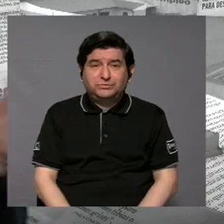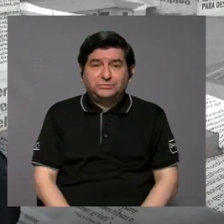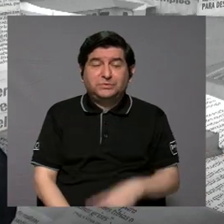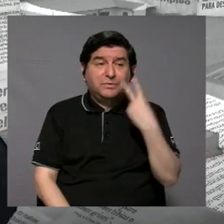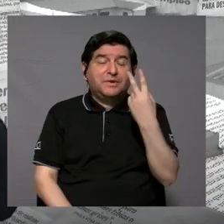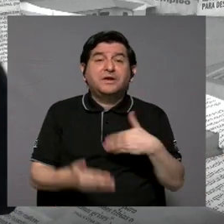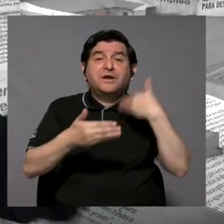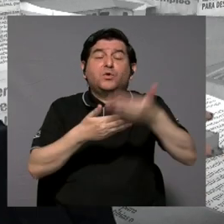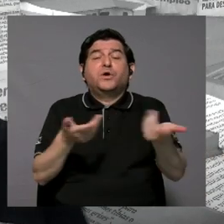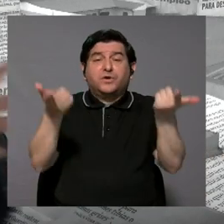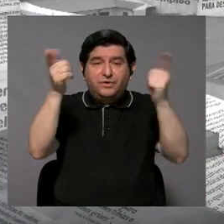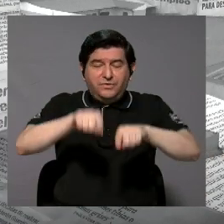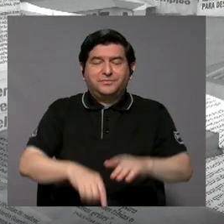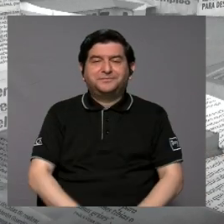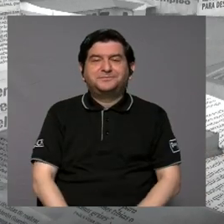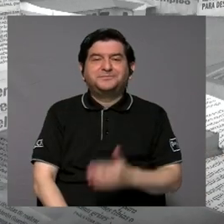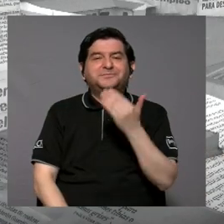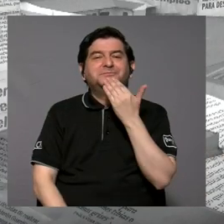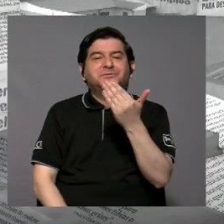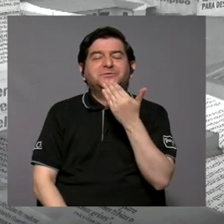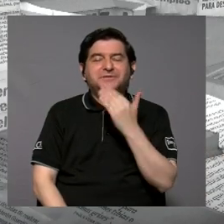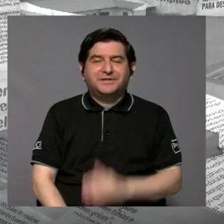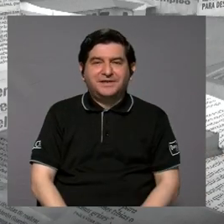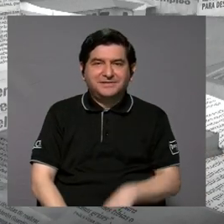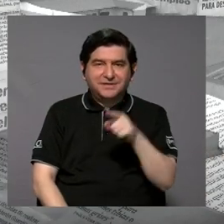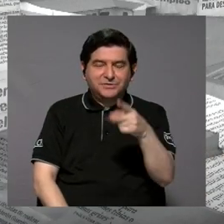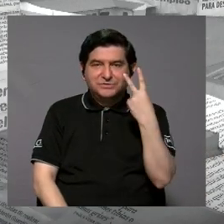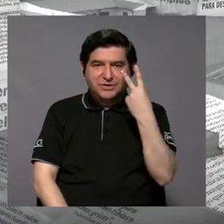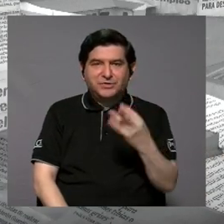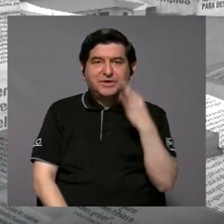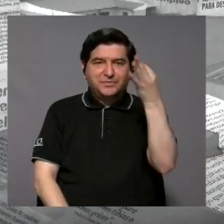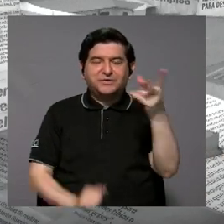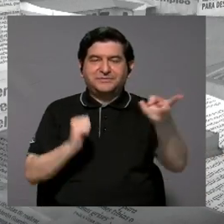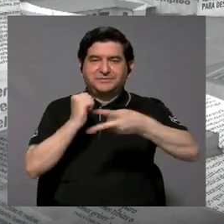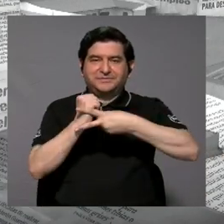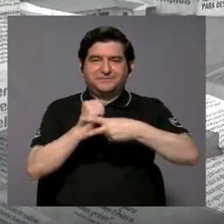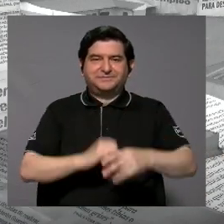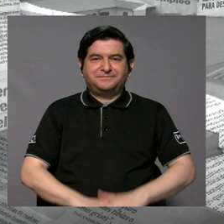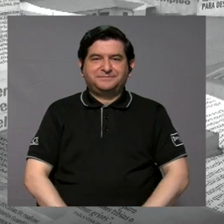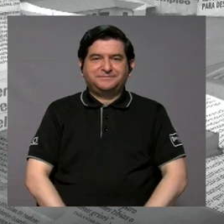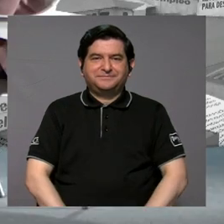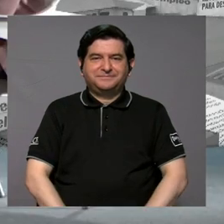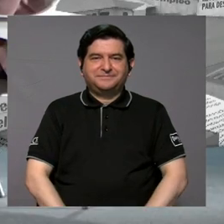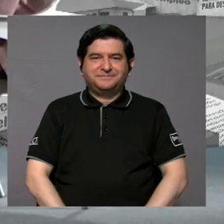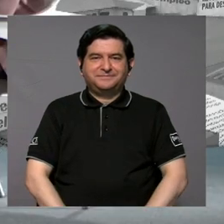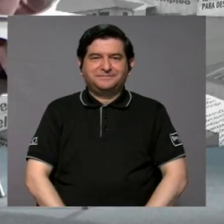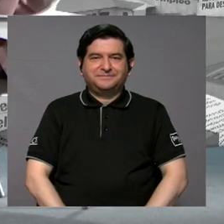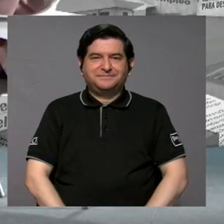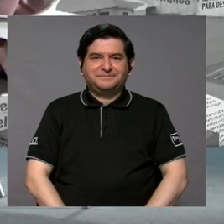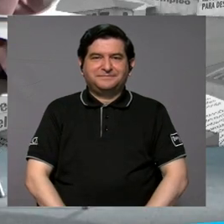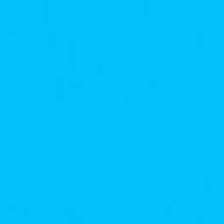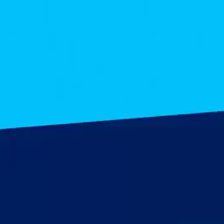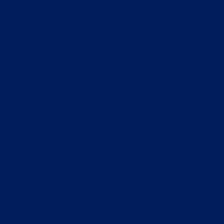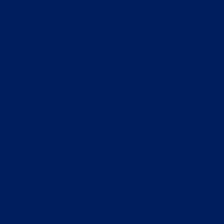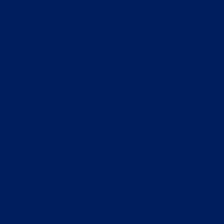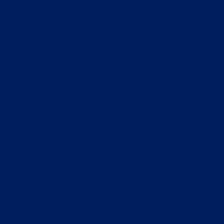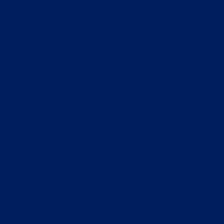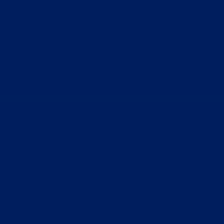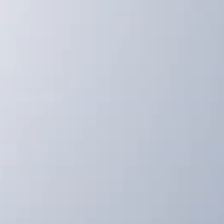en qué para, y nada más agradecerle a ustedes, nos vemos la próxima vez. Muchas gracias. Gracias a usted.